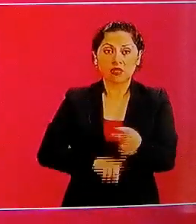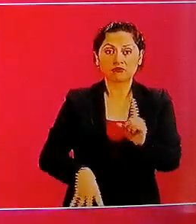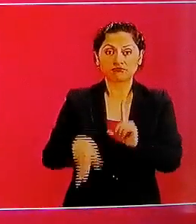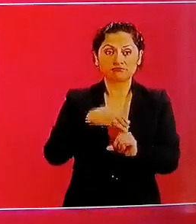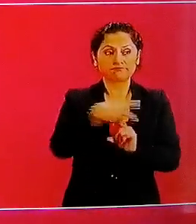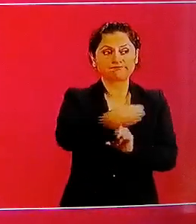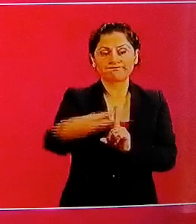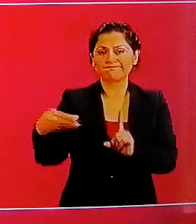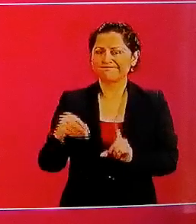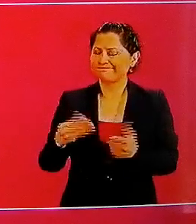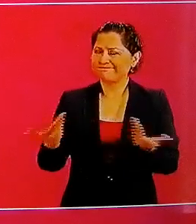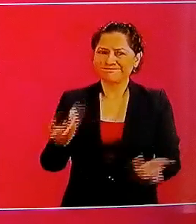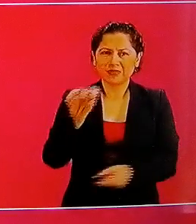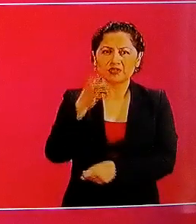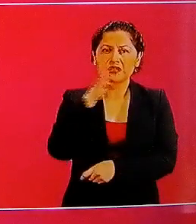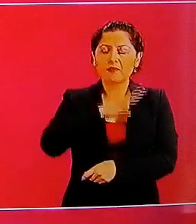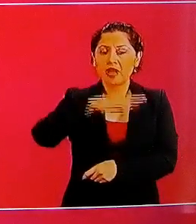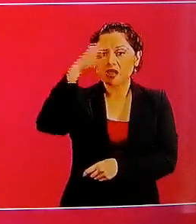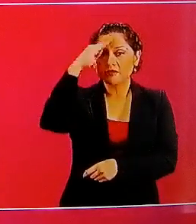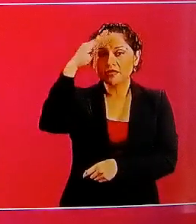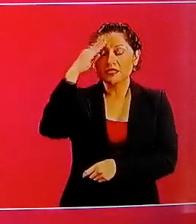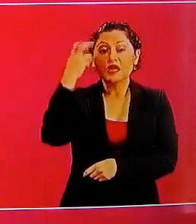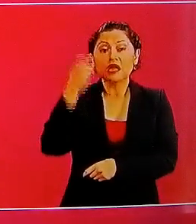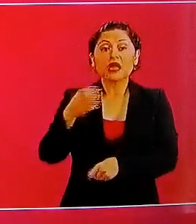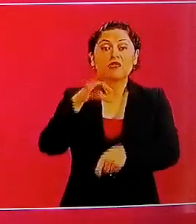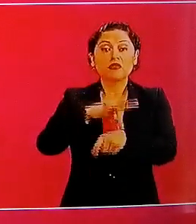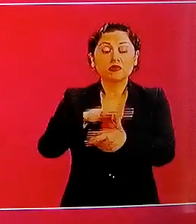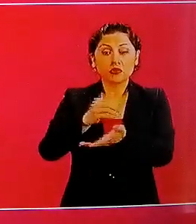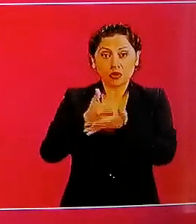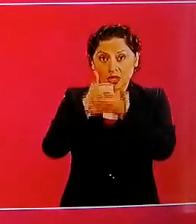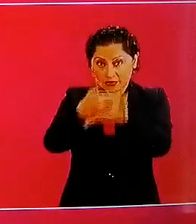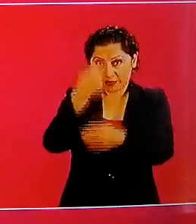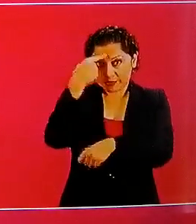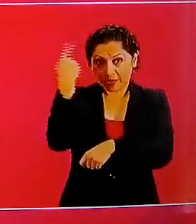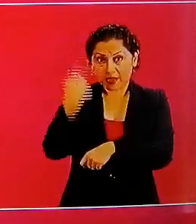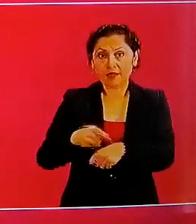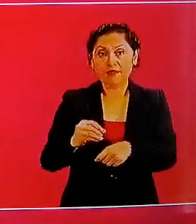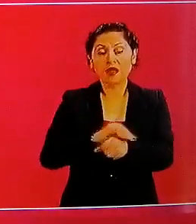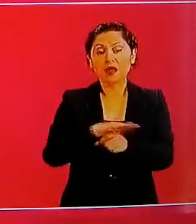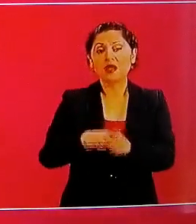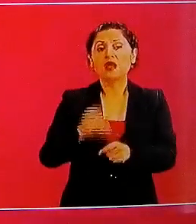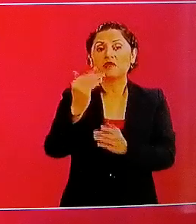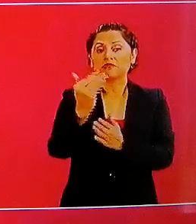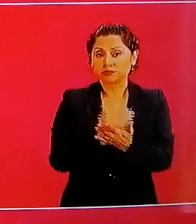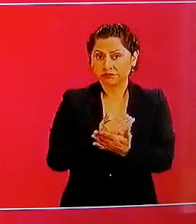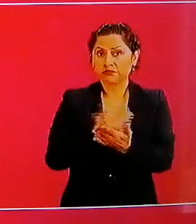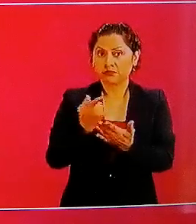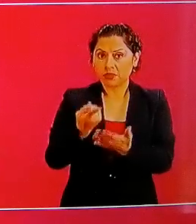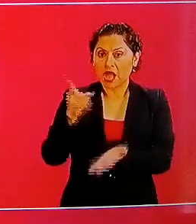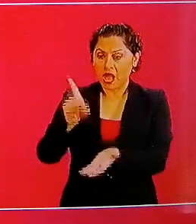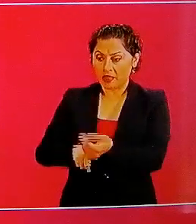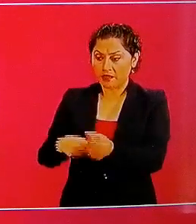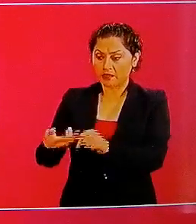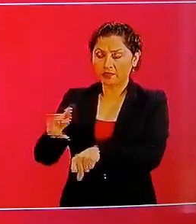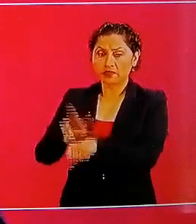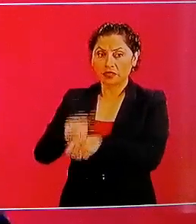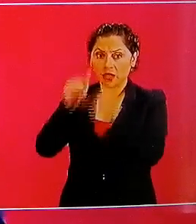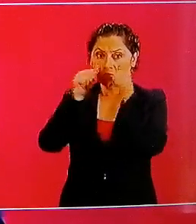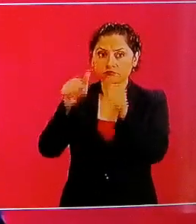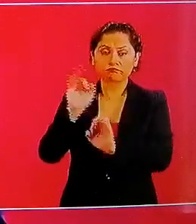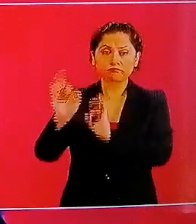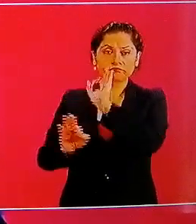la solución al coronavirus. Es la única forma que tenemos para atenderlo ahí, en la atención médica, en lo que